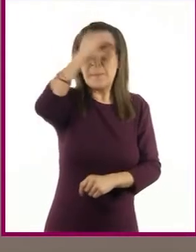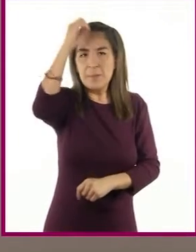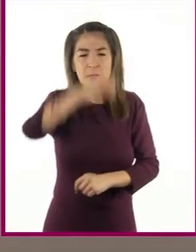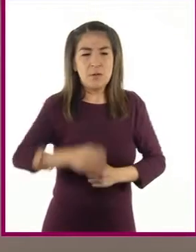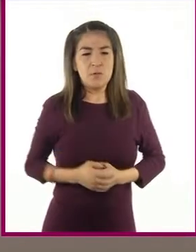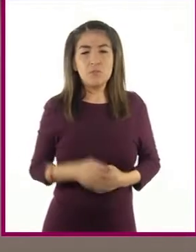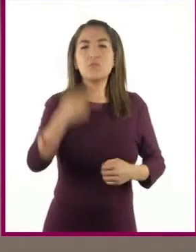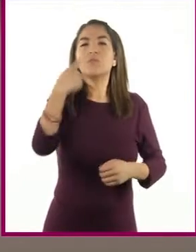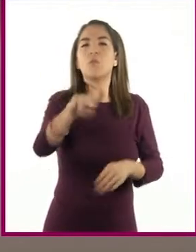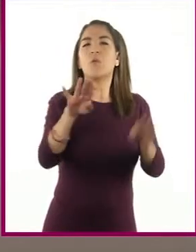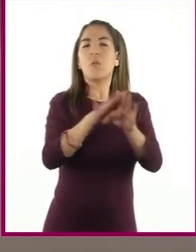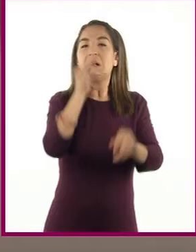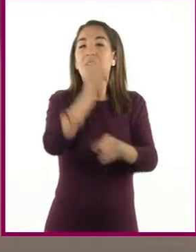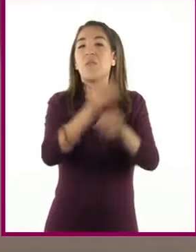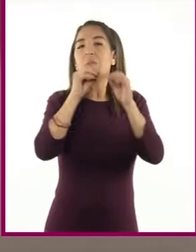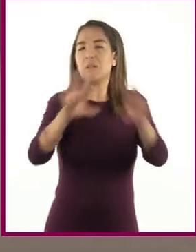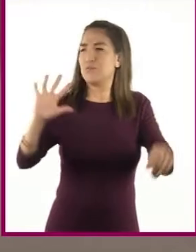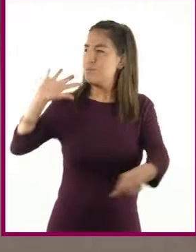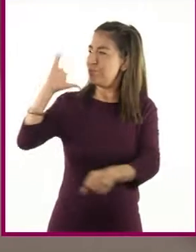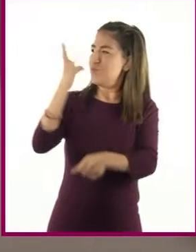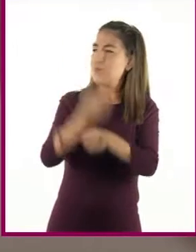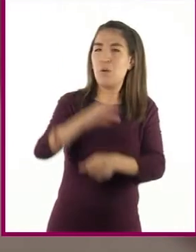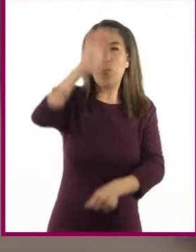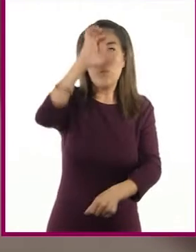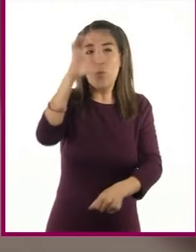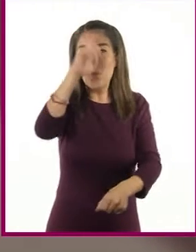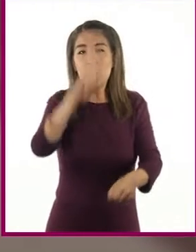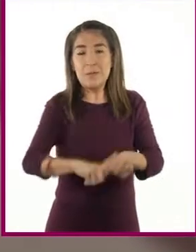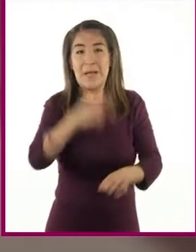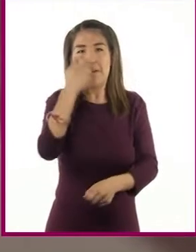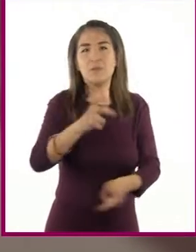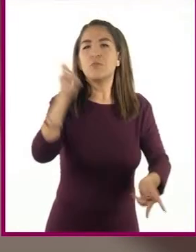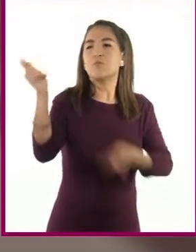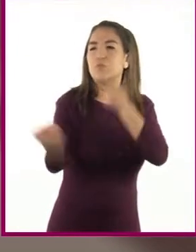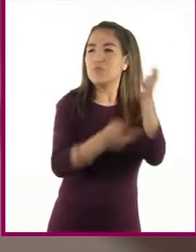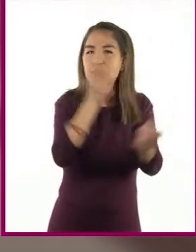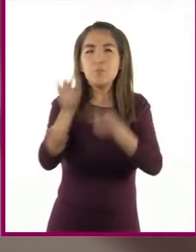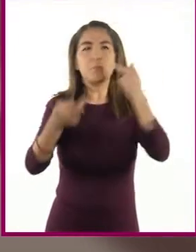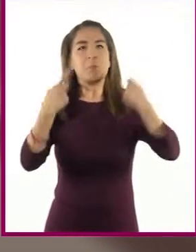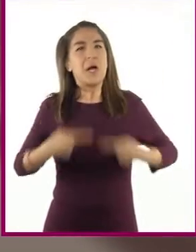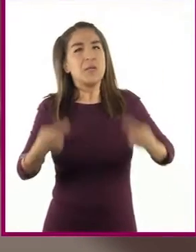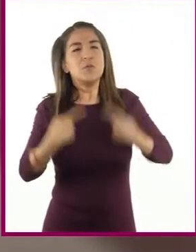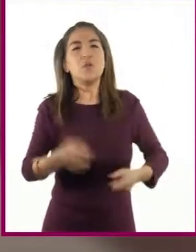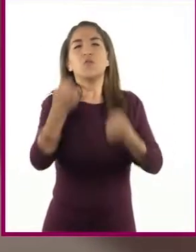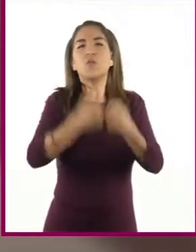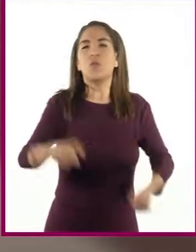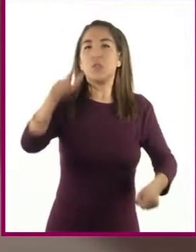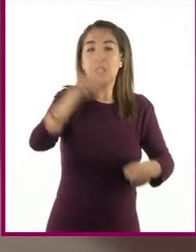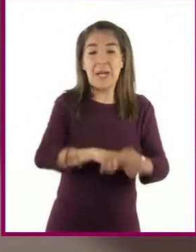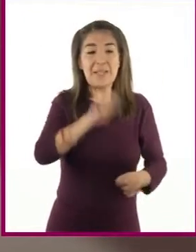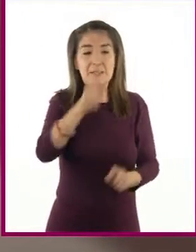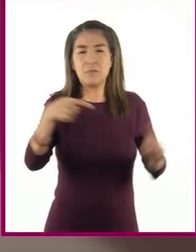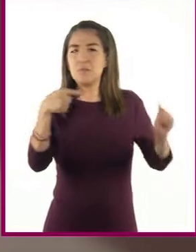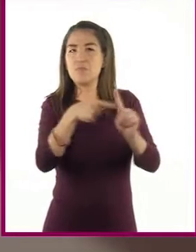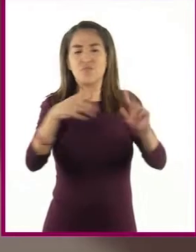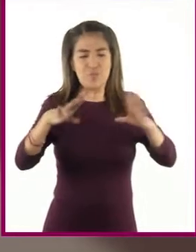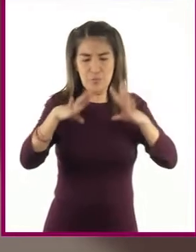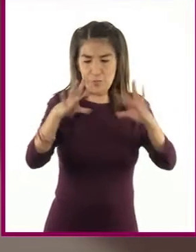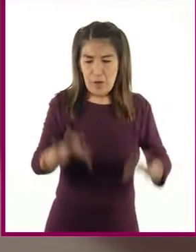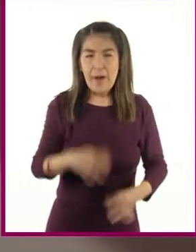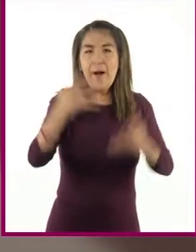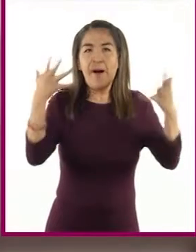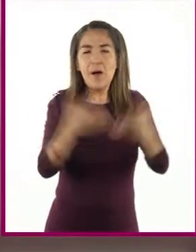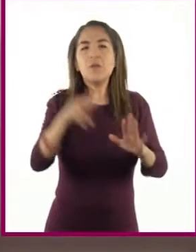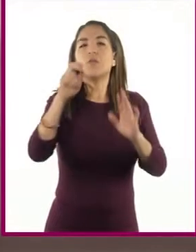un fundamento cultural, de acuerdo con el consenso social, y un fundamento formal, de acuerdo a